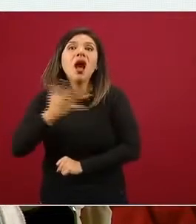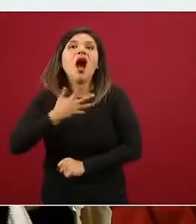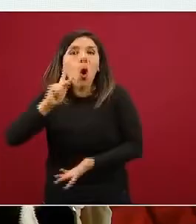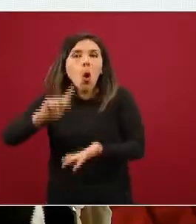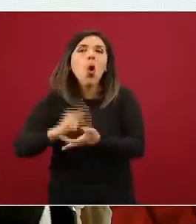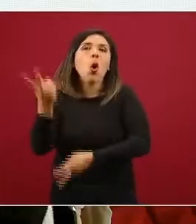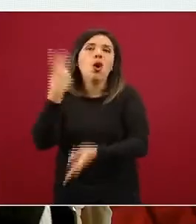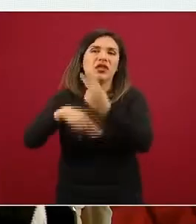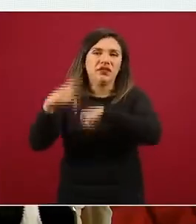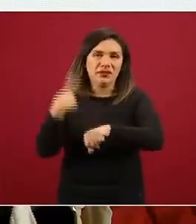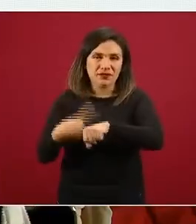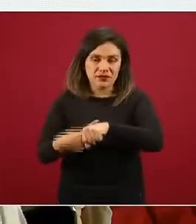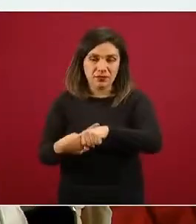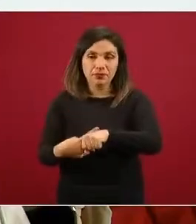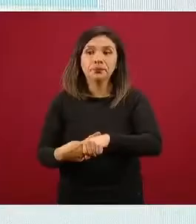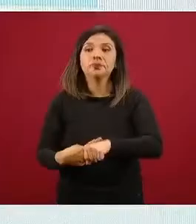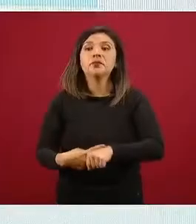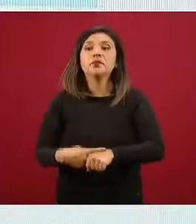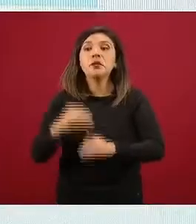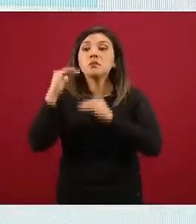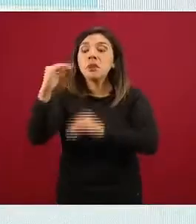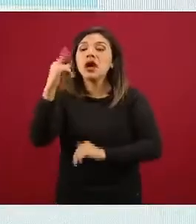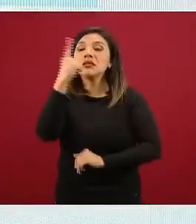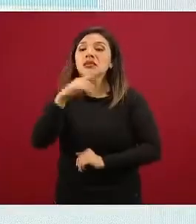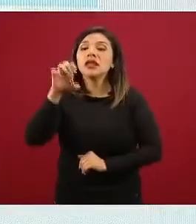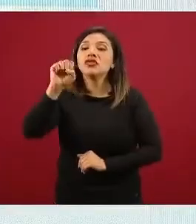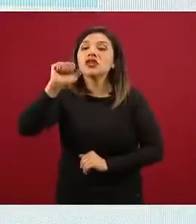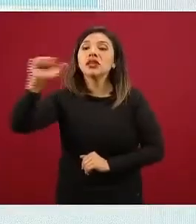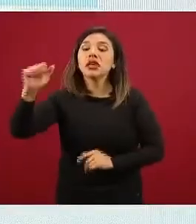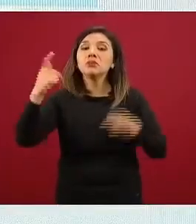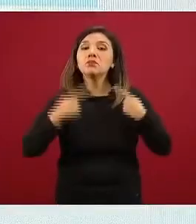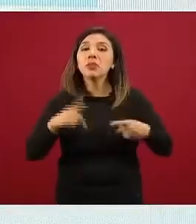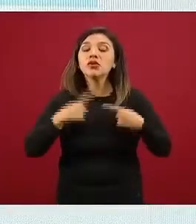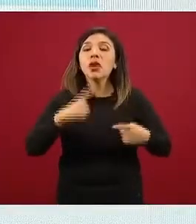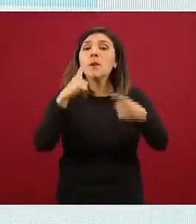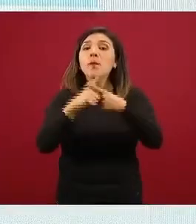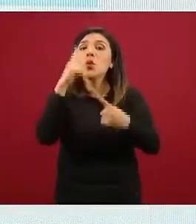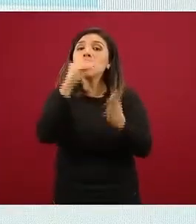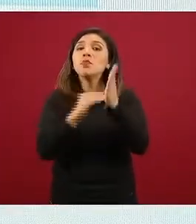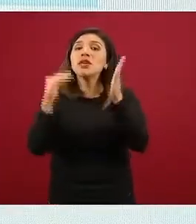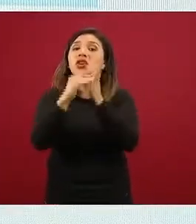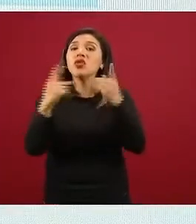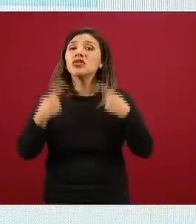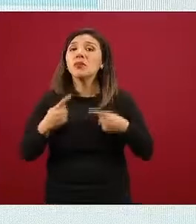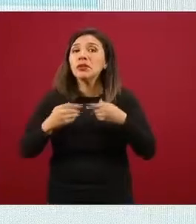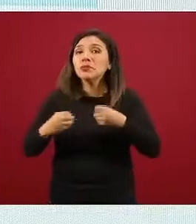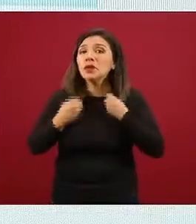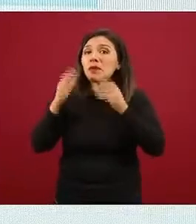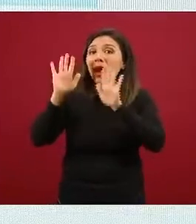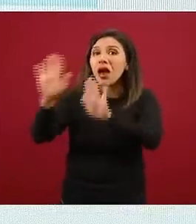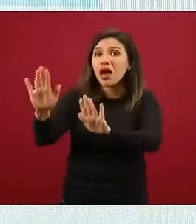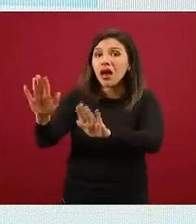rebrote, y llegó a 166 casos por millón de habitantes.